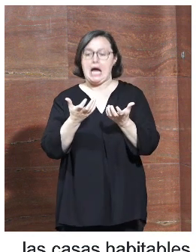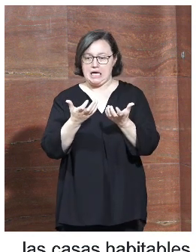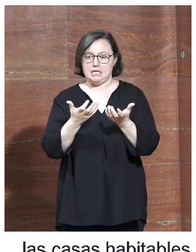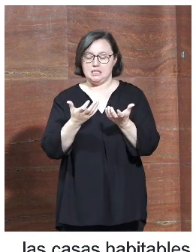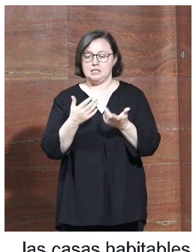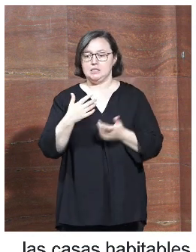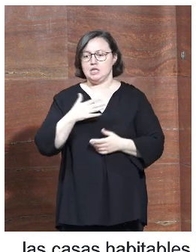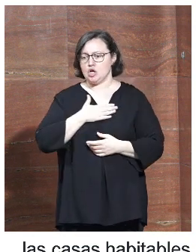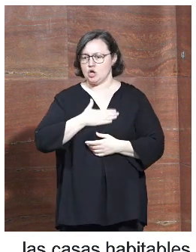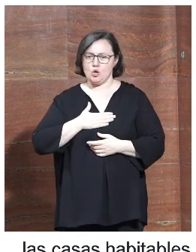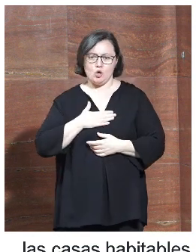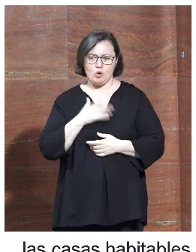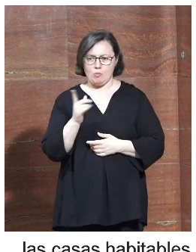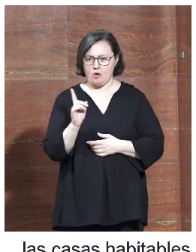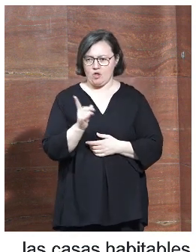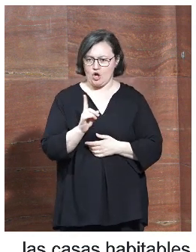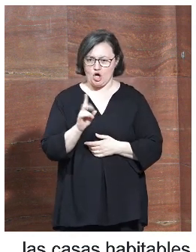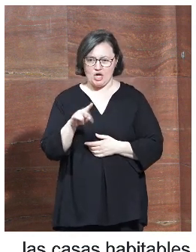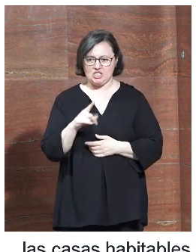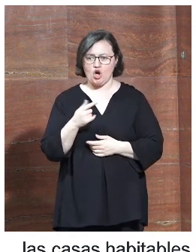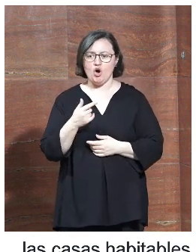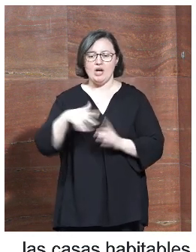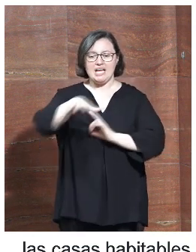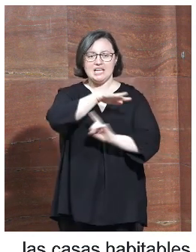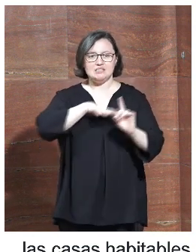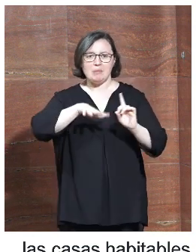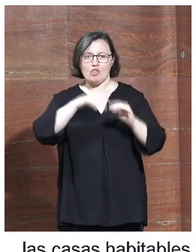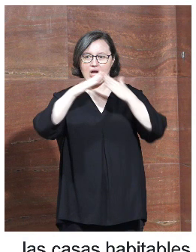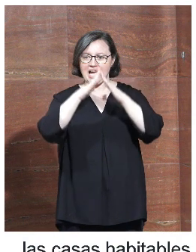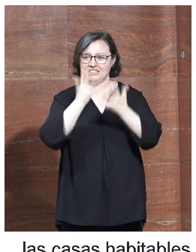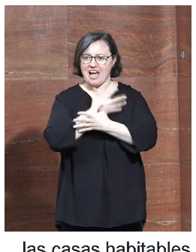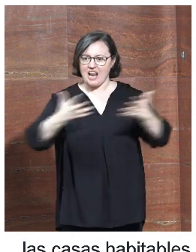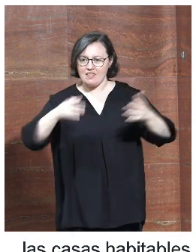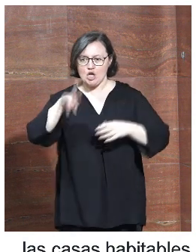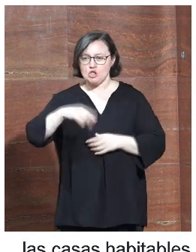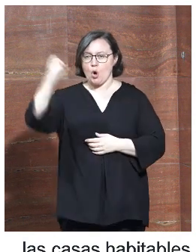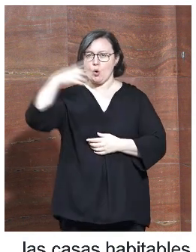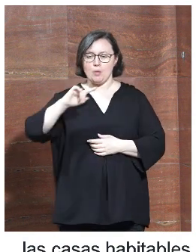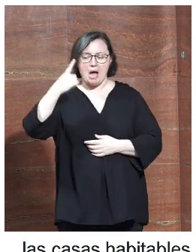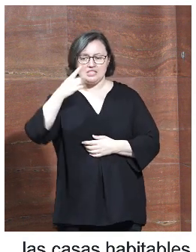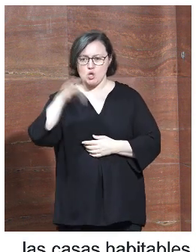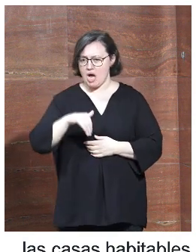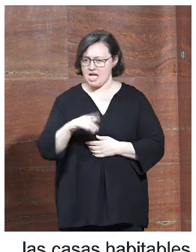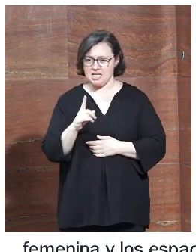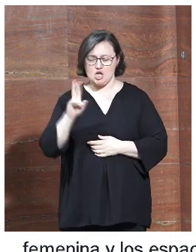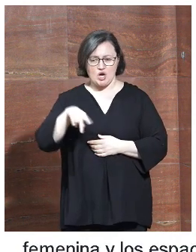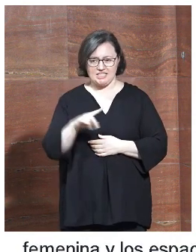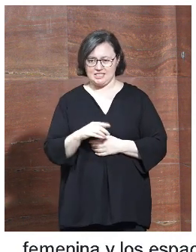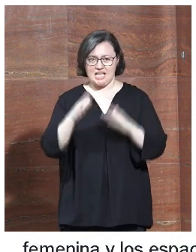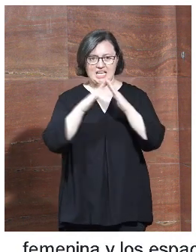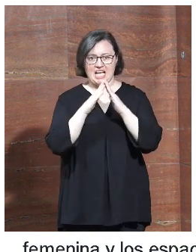suele ser el espacio más importante, más amplio, con más luz que tienen las